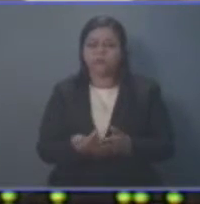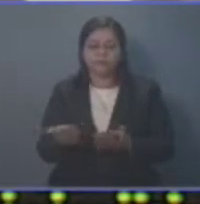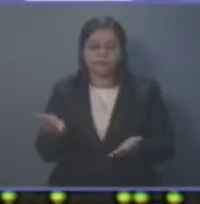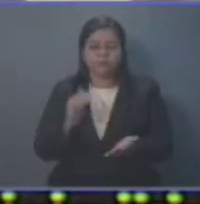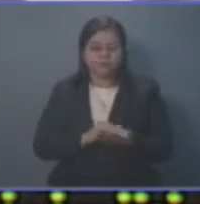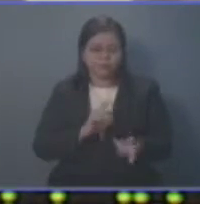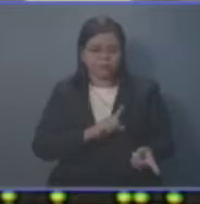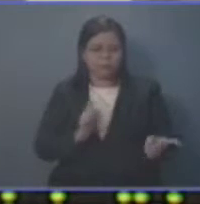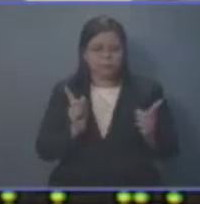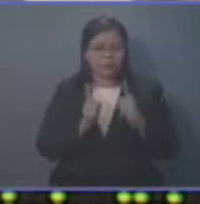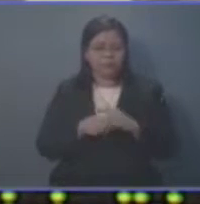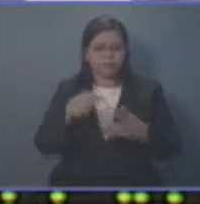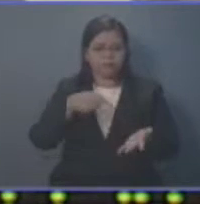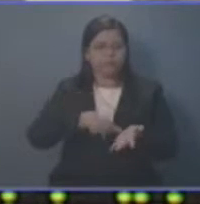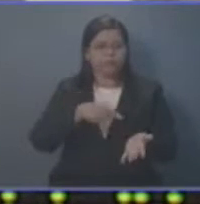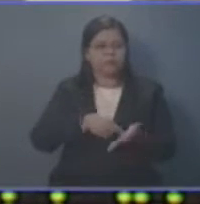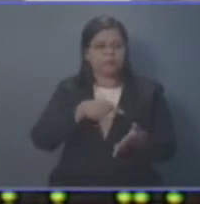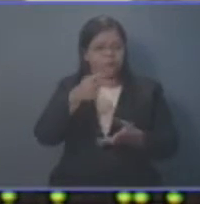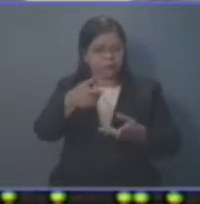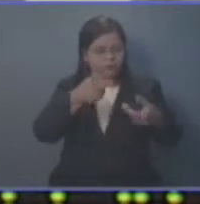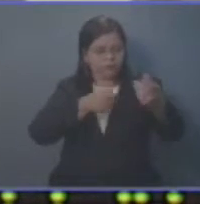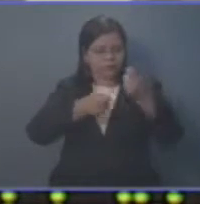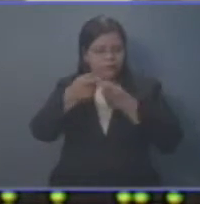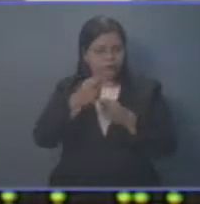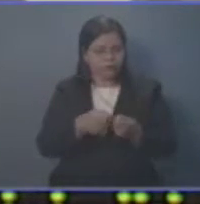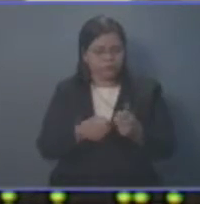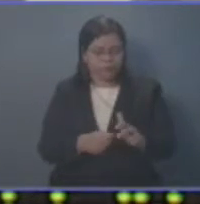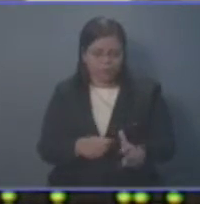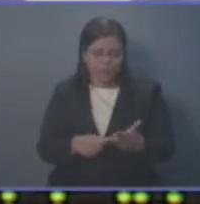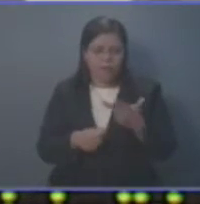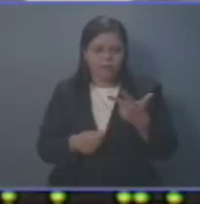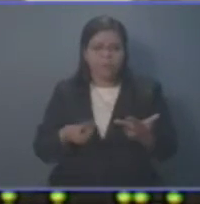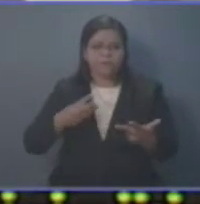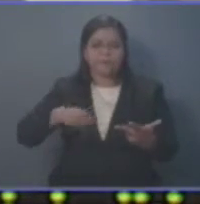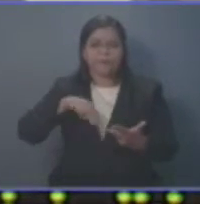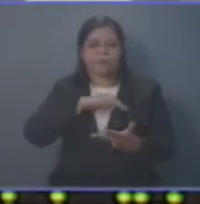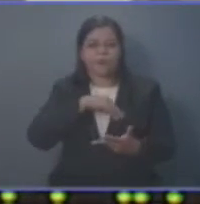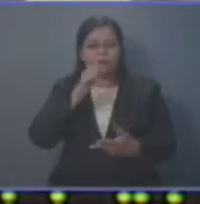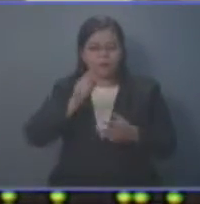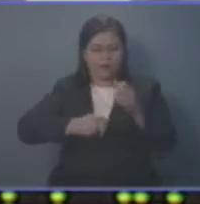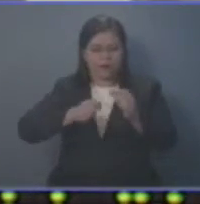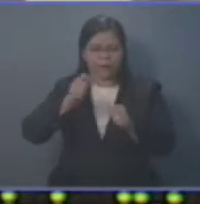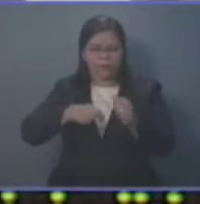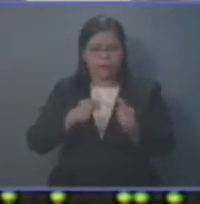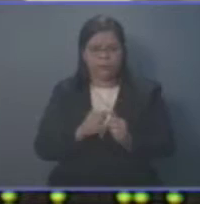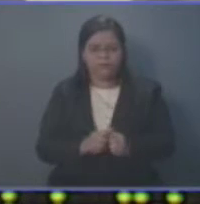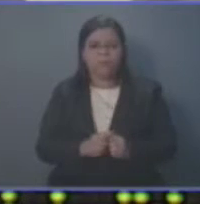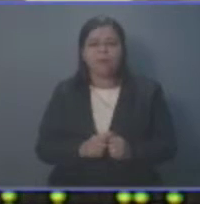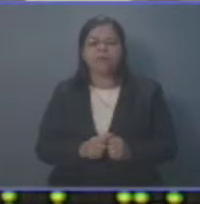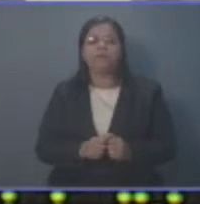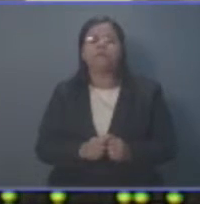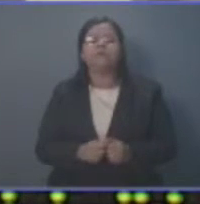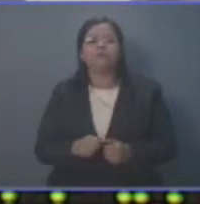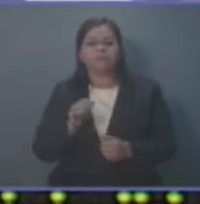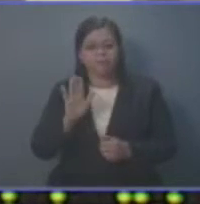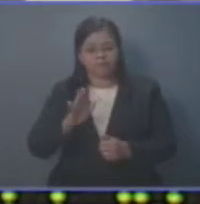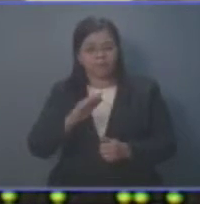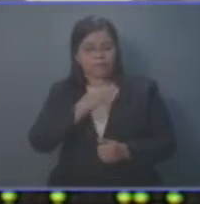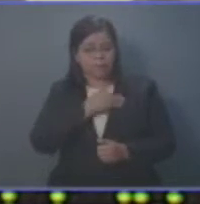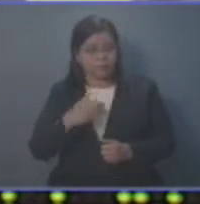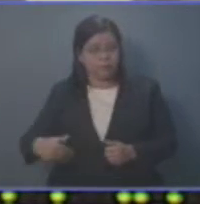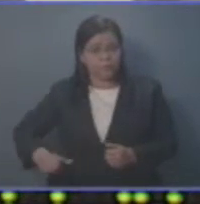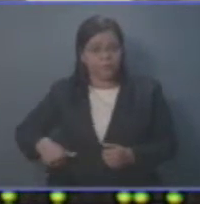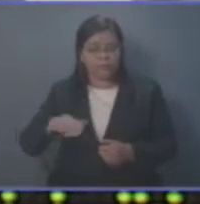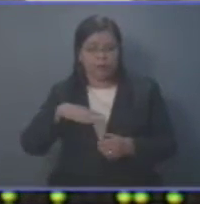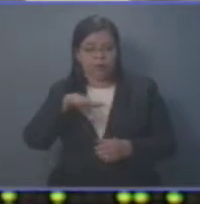de la deuda del café. Romanos 3, que el Ministerio de Agricultura y Ganadería, en su carácter de fideicomitante y presidente del